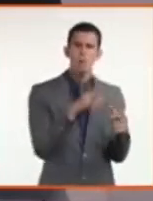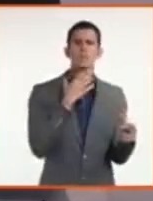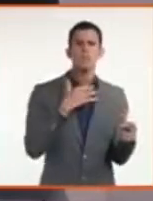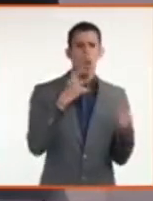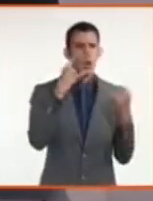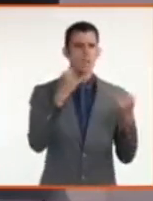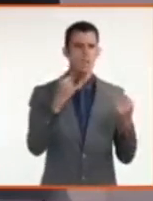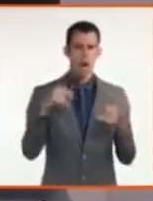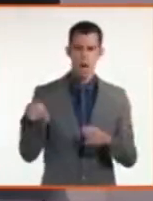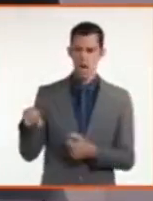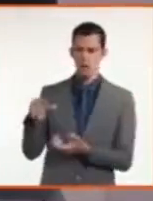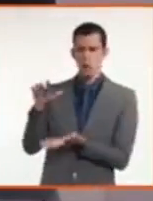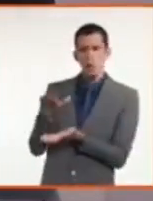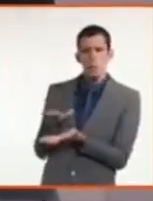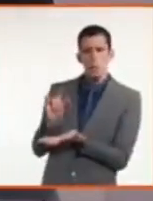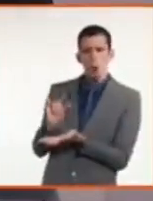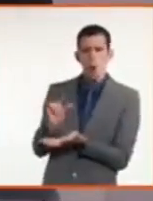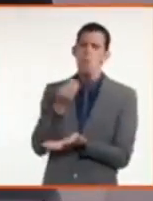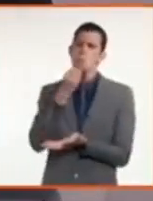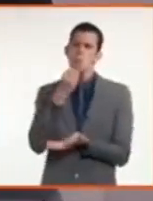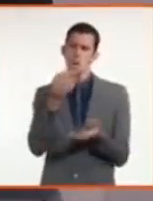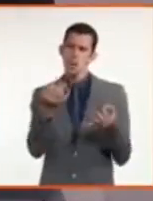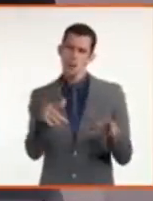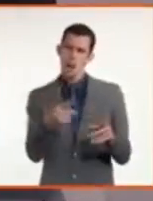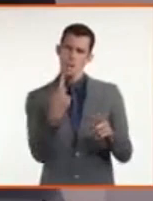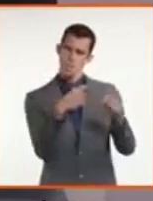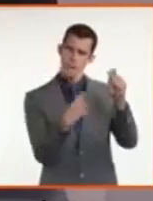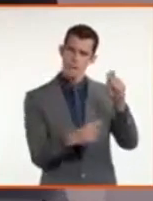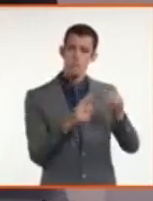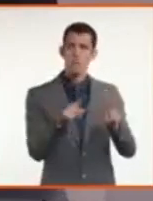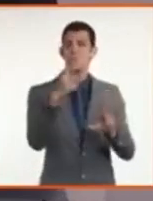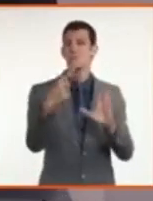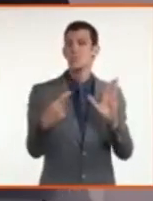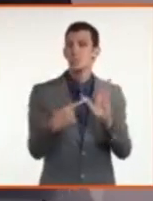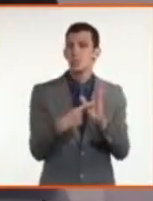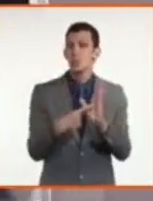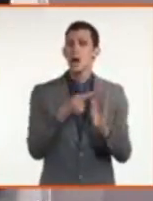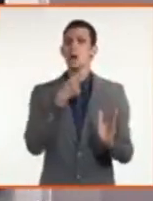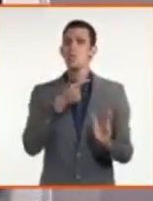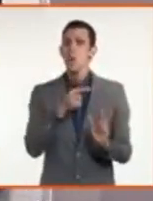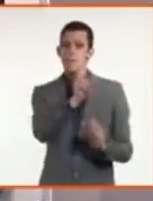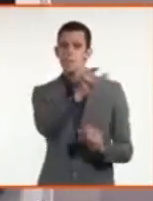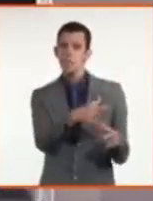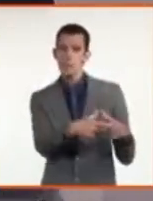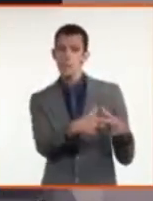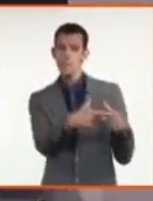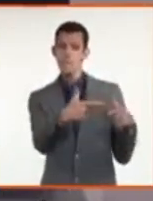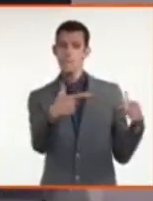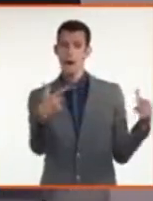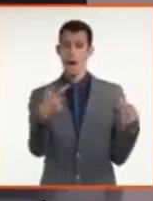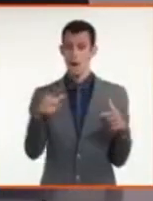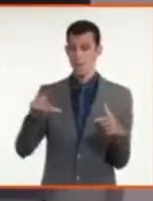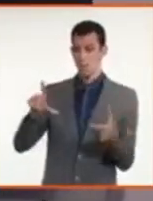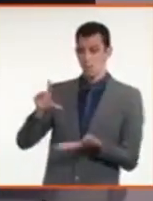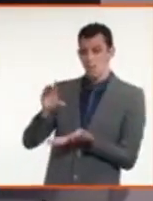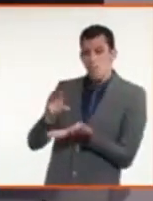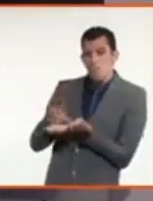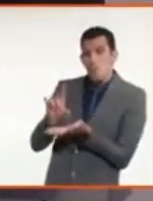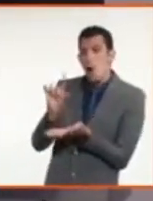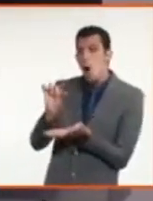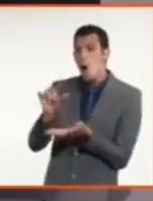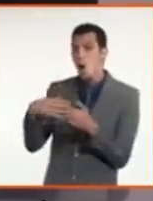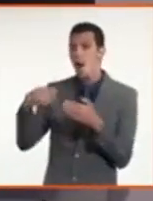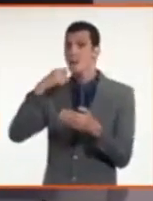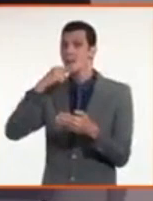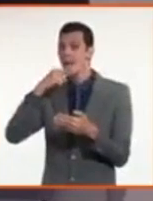del tipo cambio que es un primer paso ya compleja porque el tiempo también me informan a venir subiendo no no digo